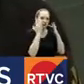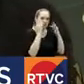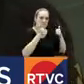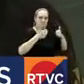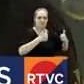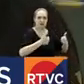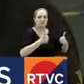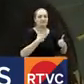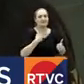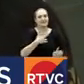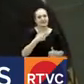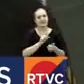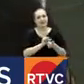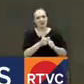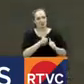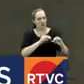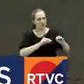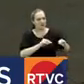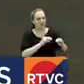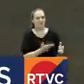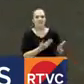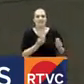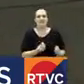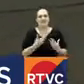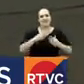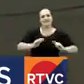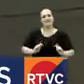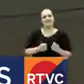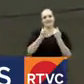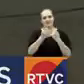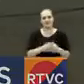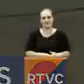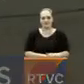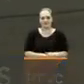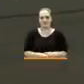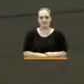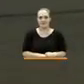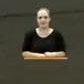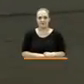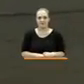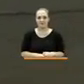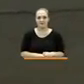nosotros creemos que el deporte y la educación están salvando una generación.